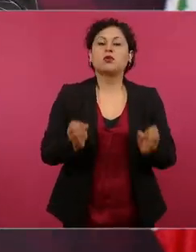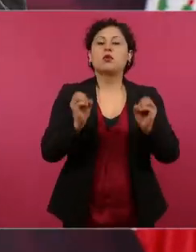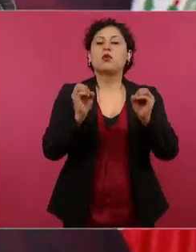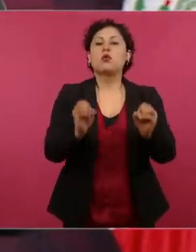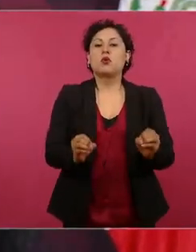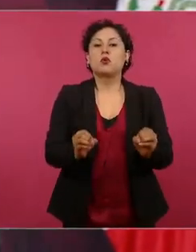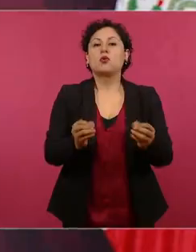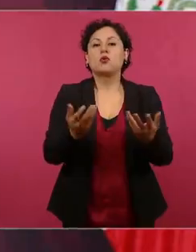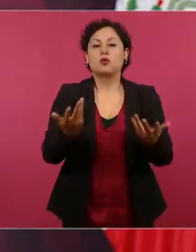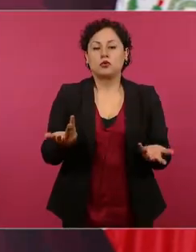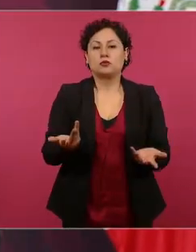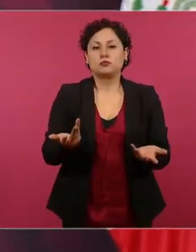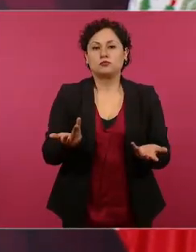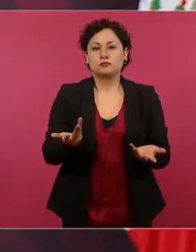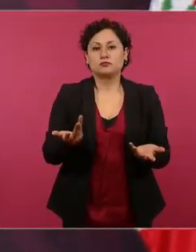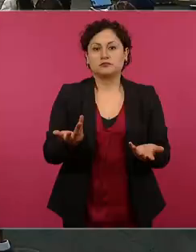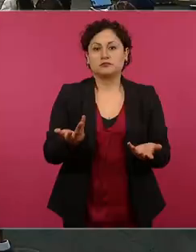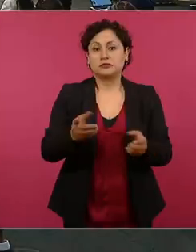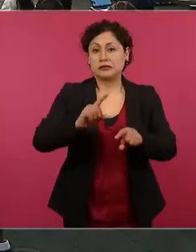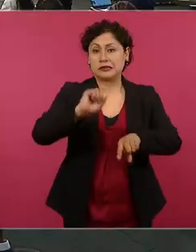estos círculos, ¿no?,